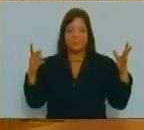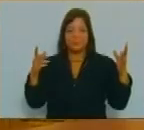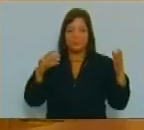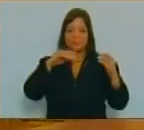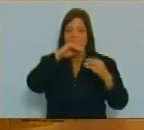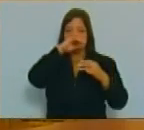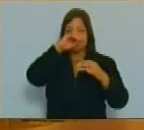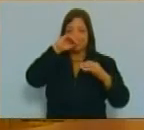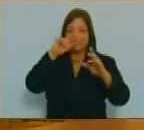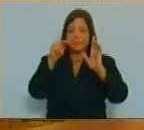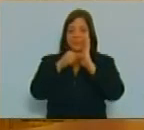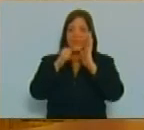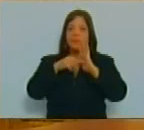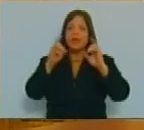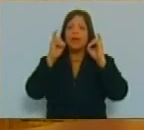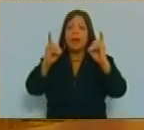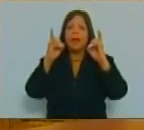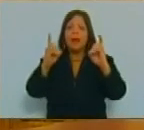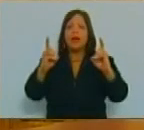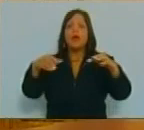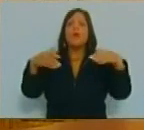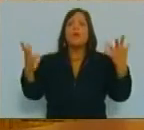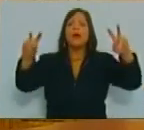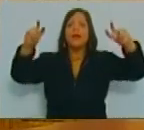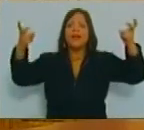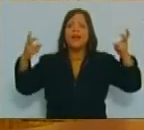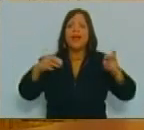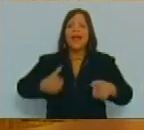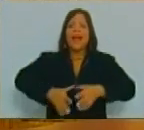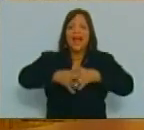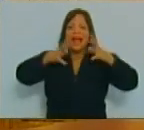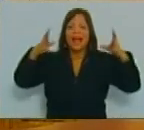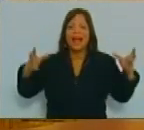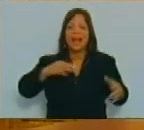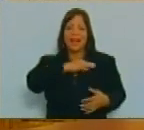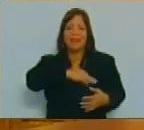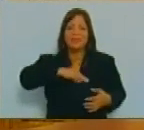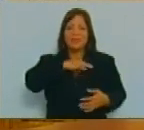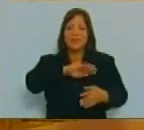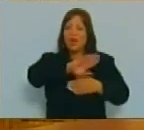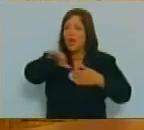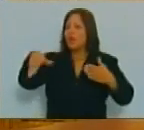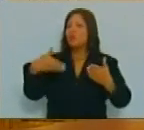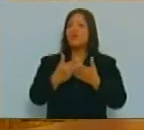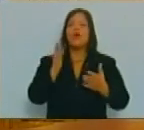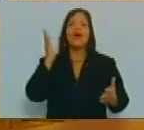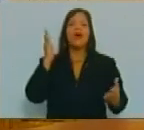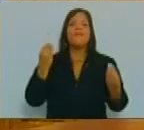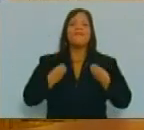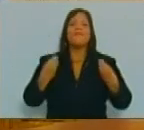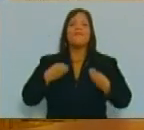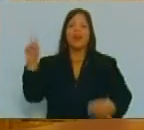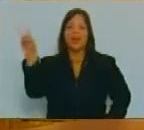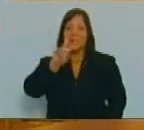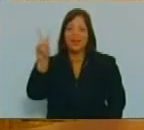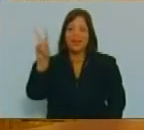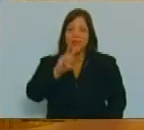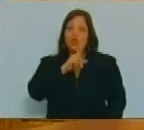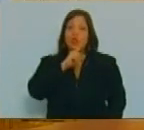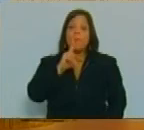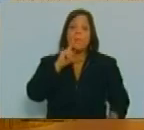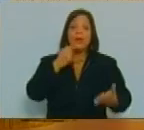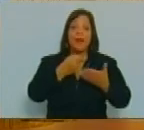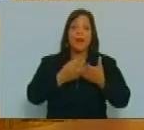y tomando como doctrina madre la gran misión a todavía venezuela el